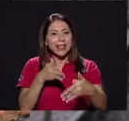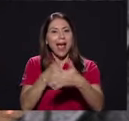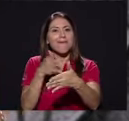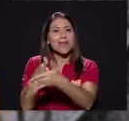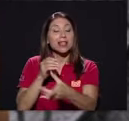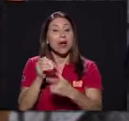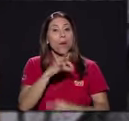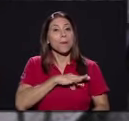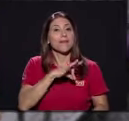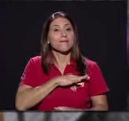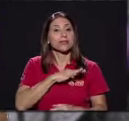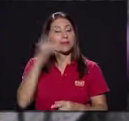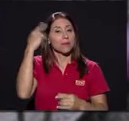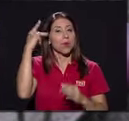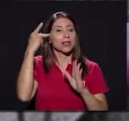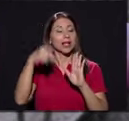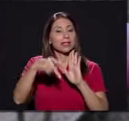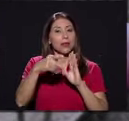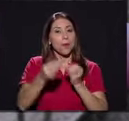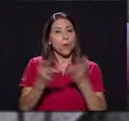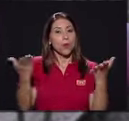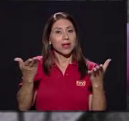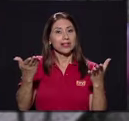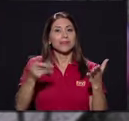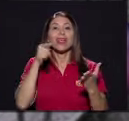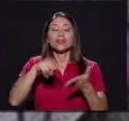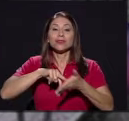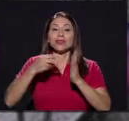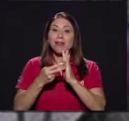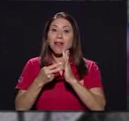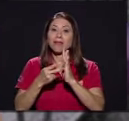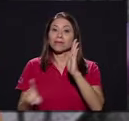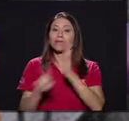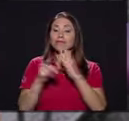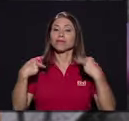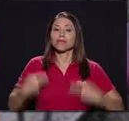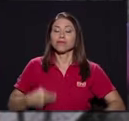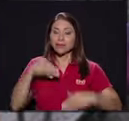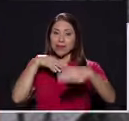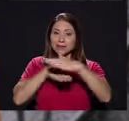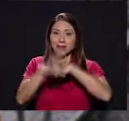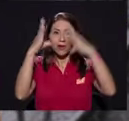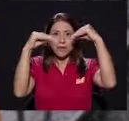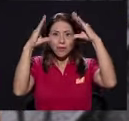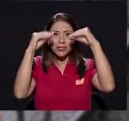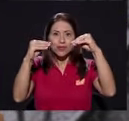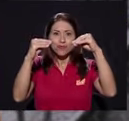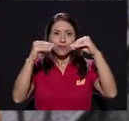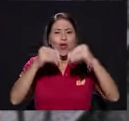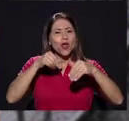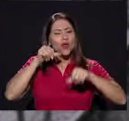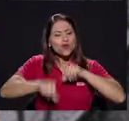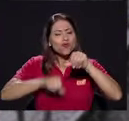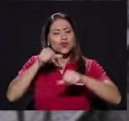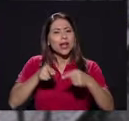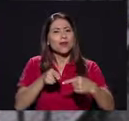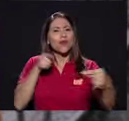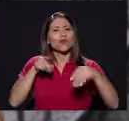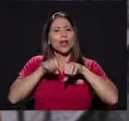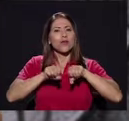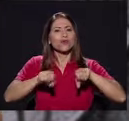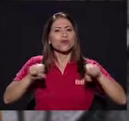políticas públicas. Y esto implica acceso a la información como un derecho humano, permite luchar contra la corrupción, pero lo más importante, y